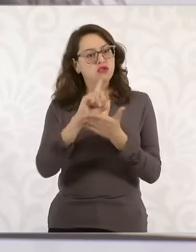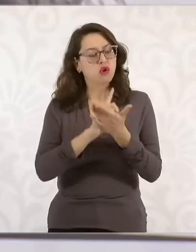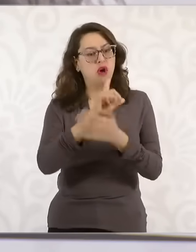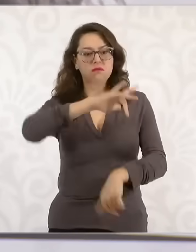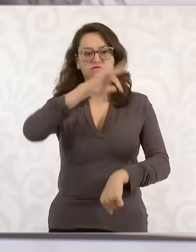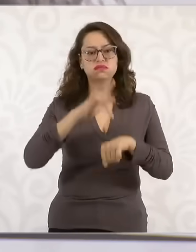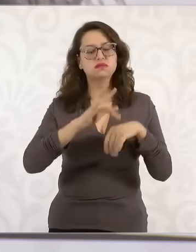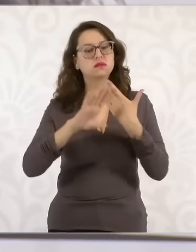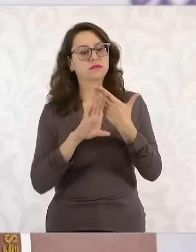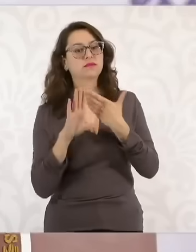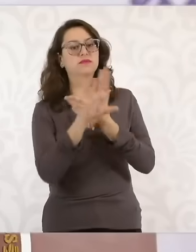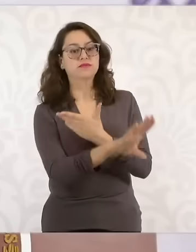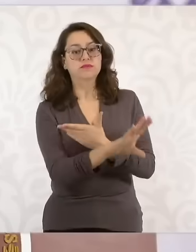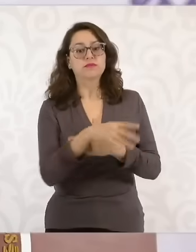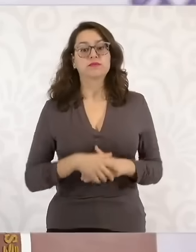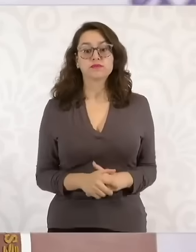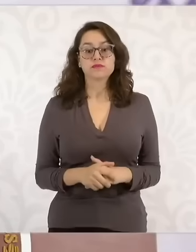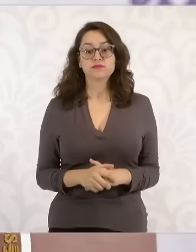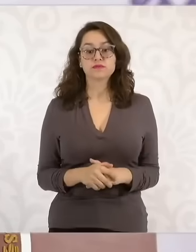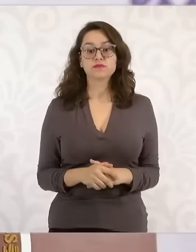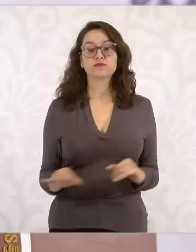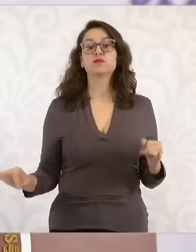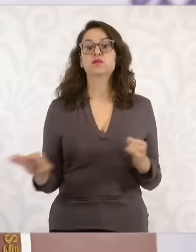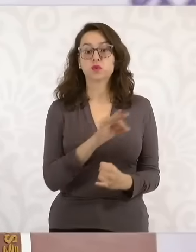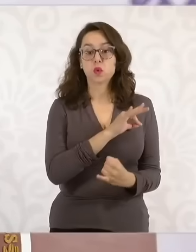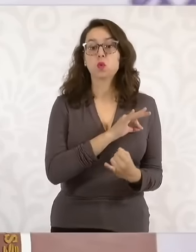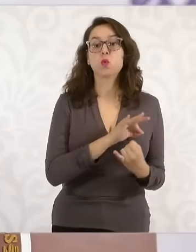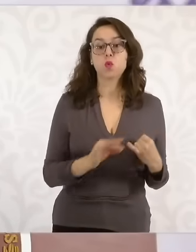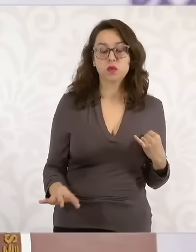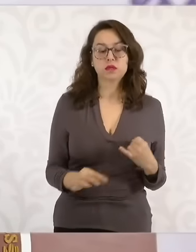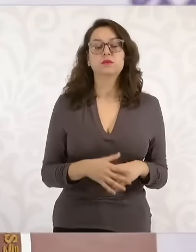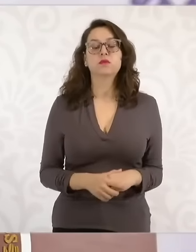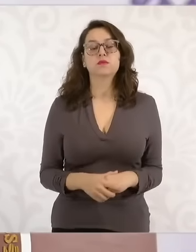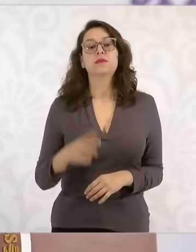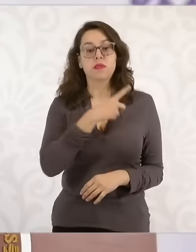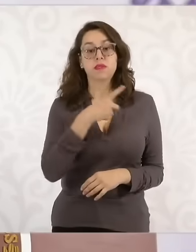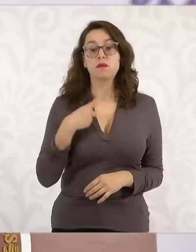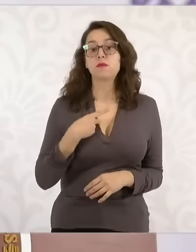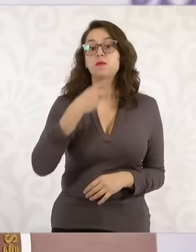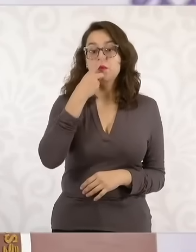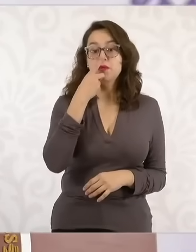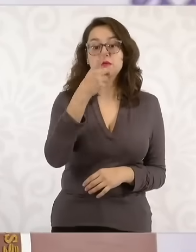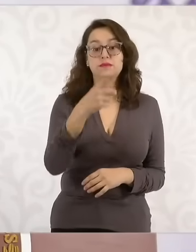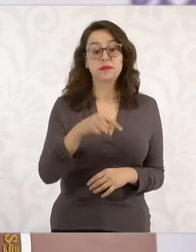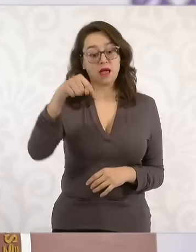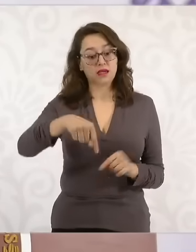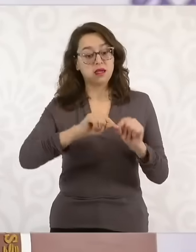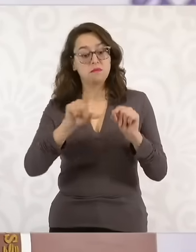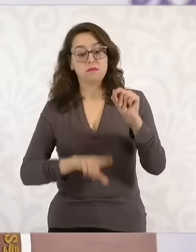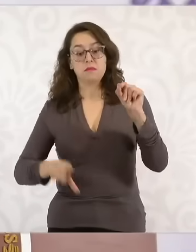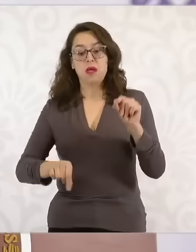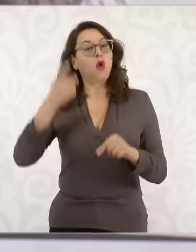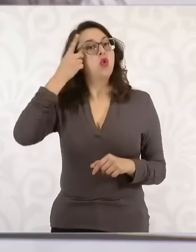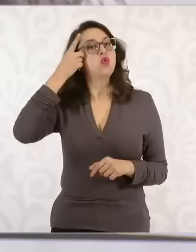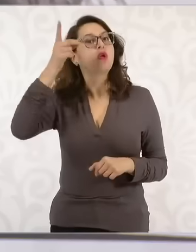drogas. Finalmente, es necesario reafirmar que en México manda el pueblo y que somos